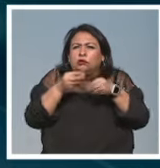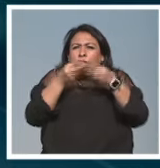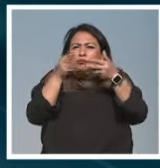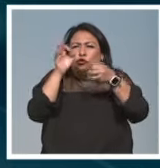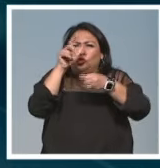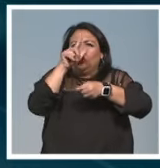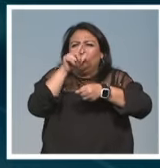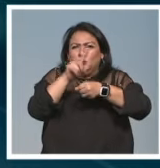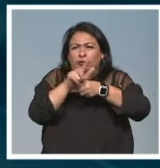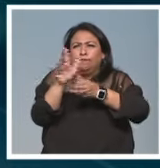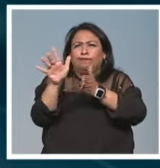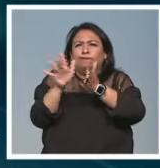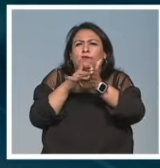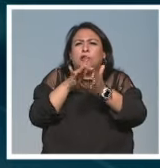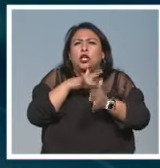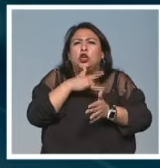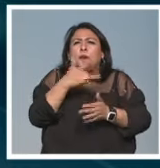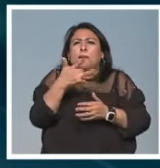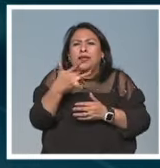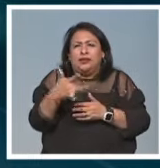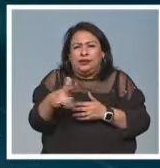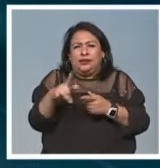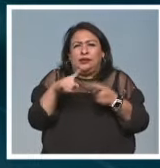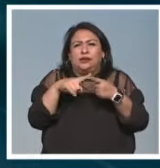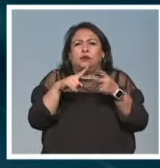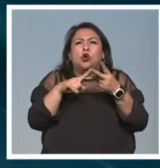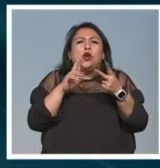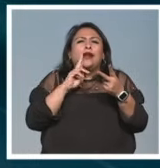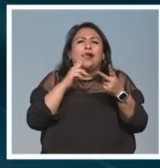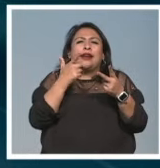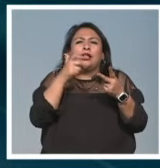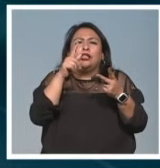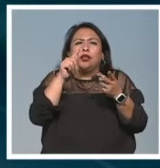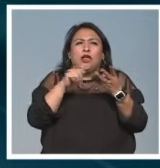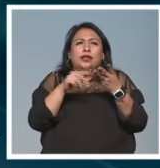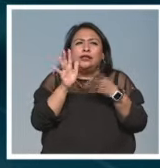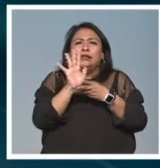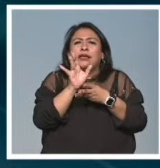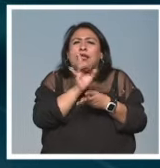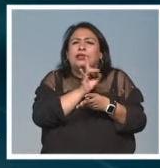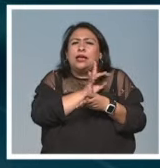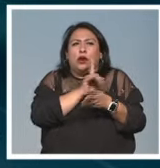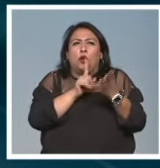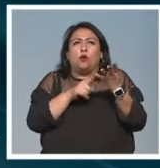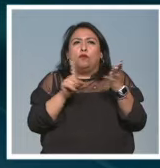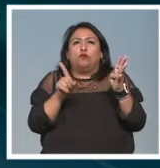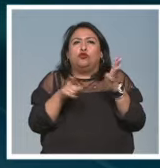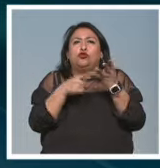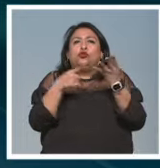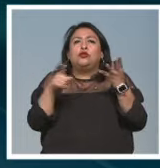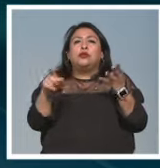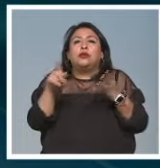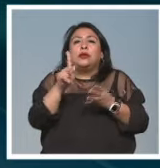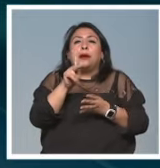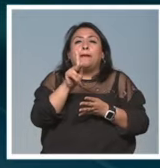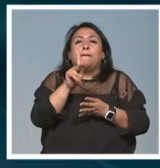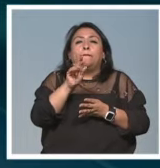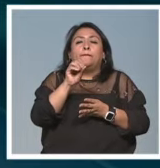manifestaciones culturales influenciadas del romanticismo, la narrativa gótica, el cine de terror y la música derivada del